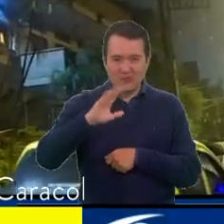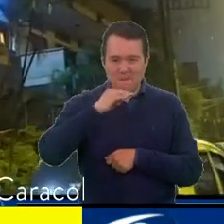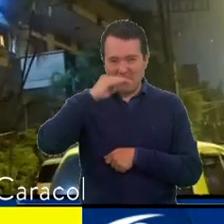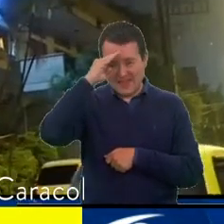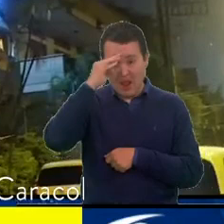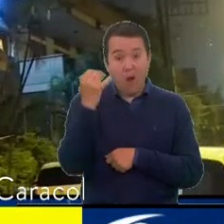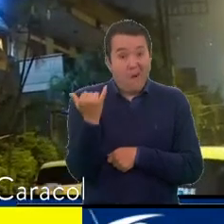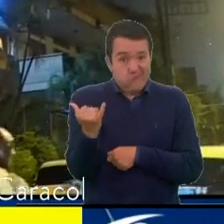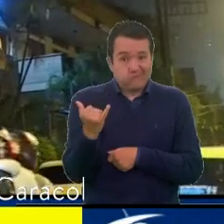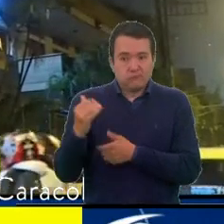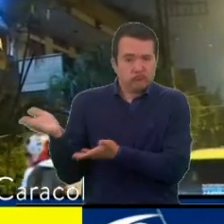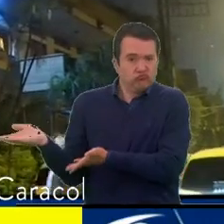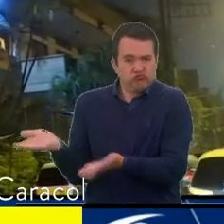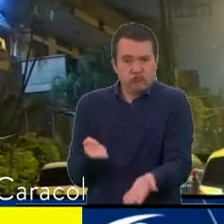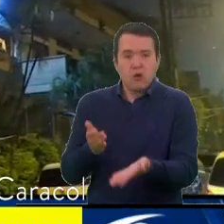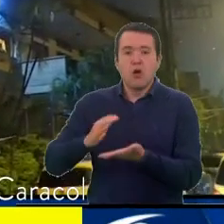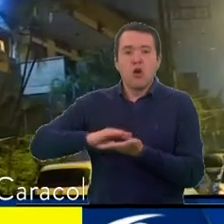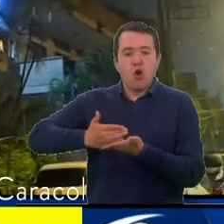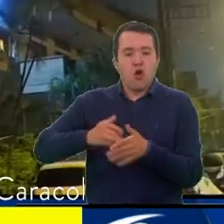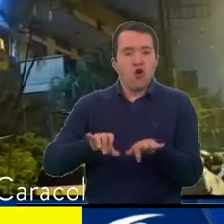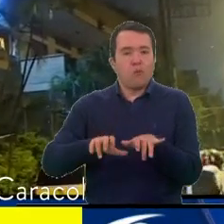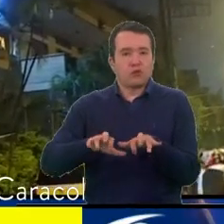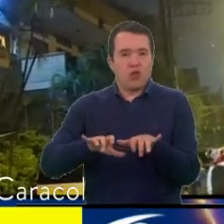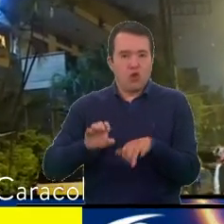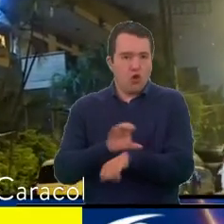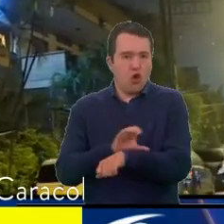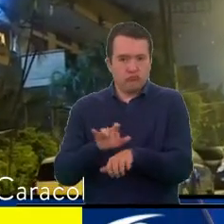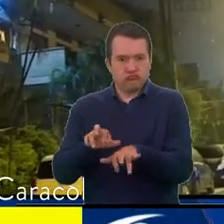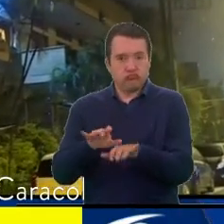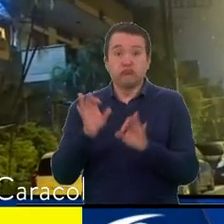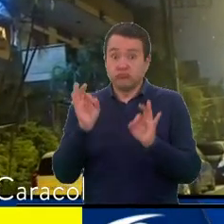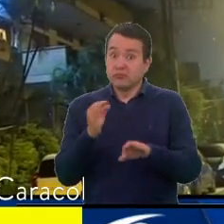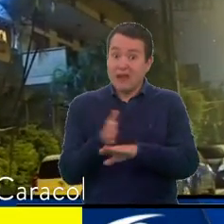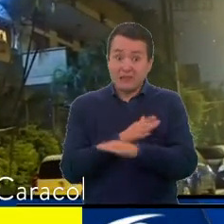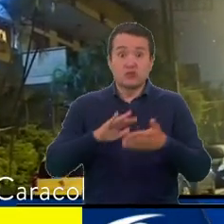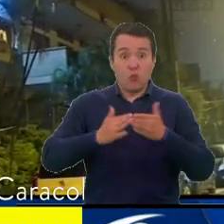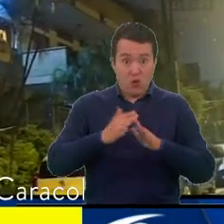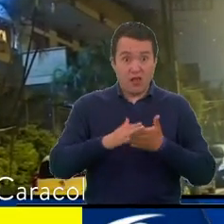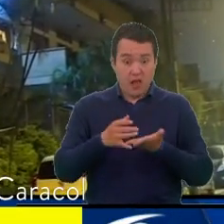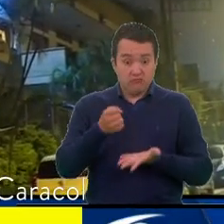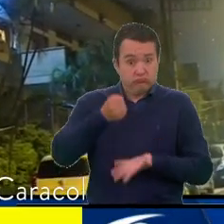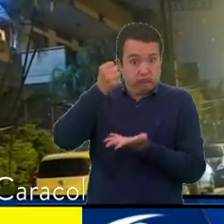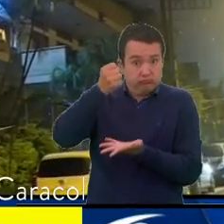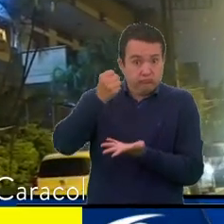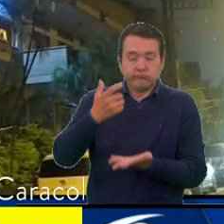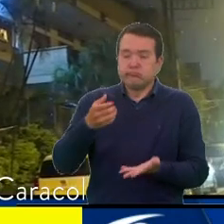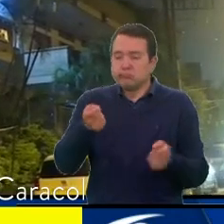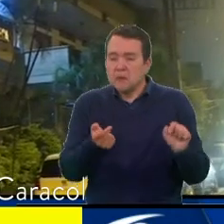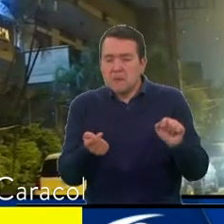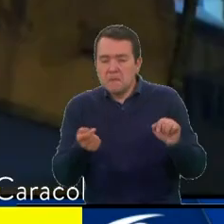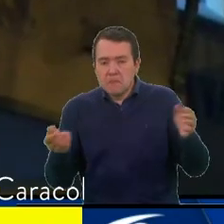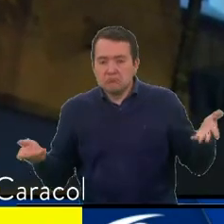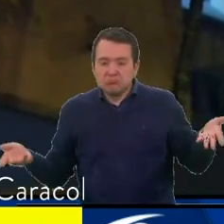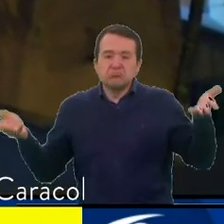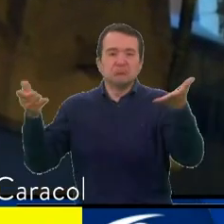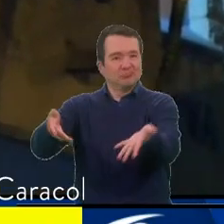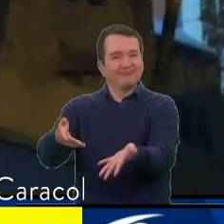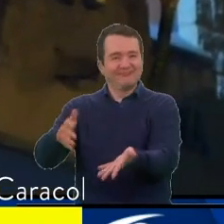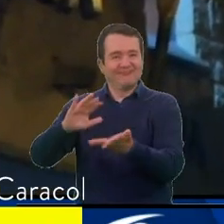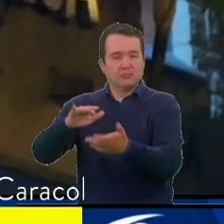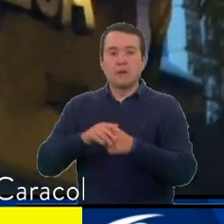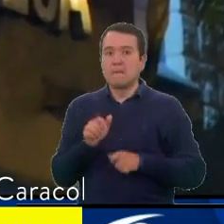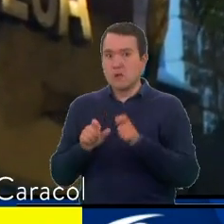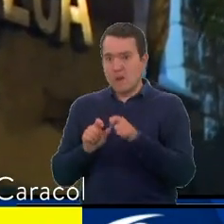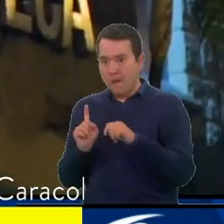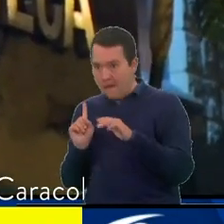computadores que habían sido conseguidos con el presupuesto participativo de la comuna, unos delincuentes entraron a este colegio, abrieron